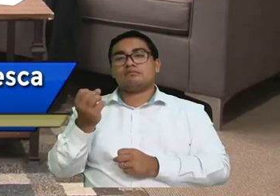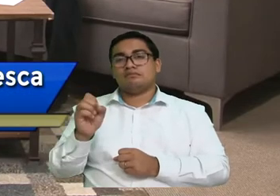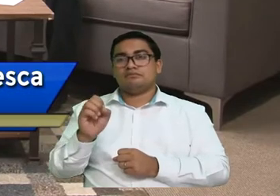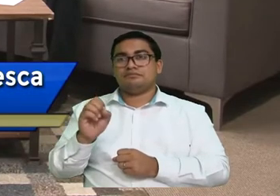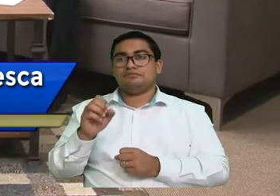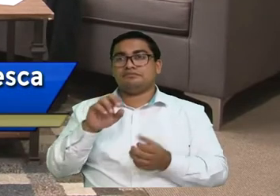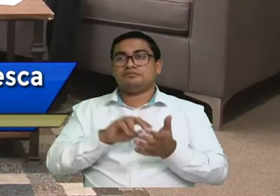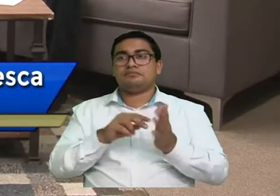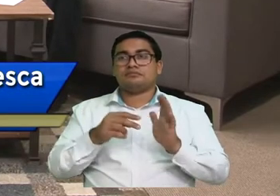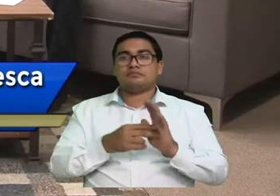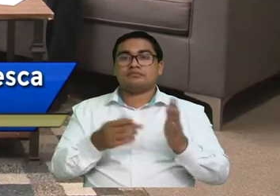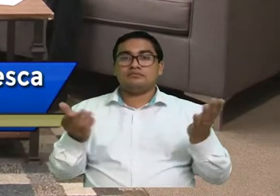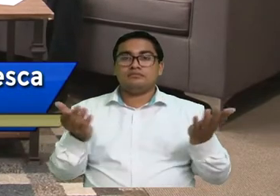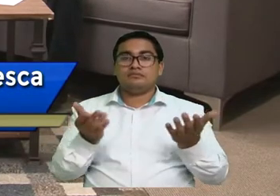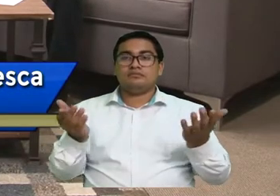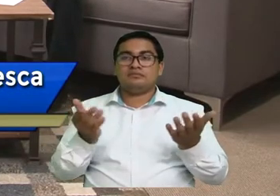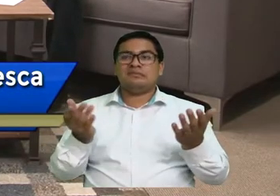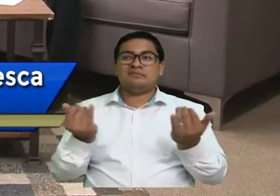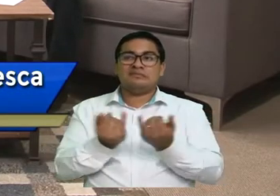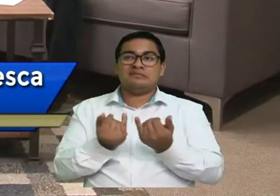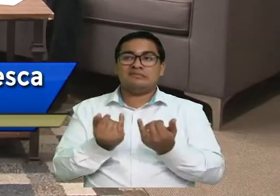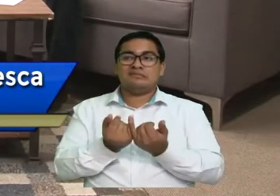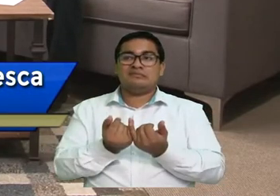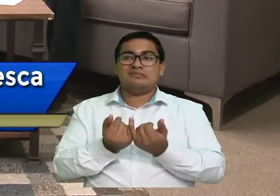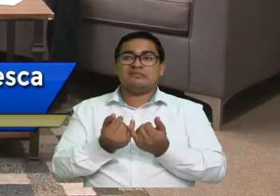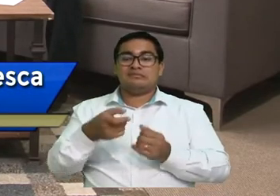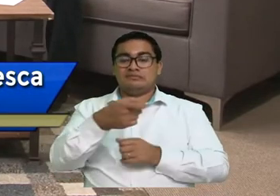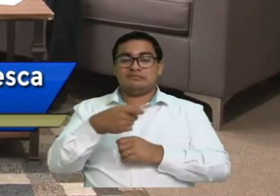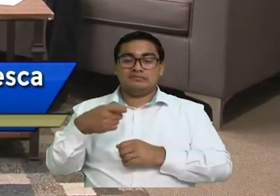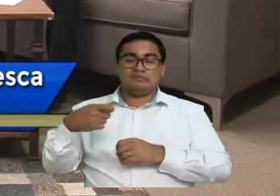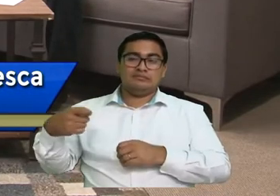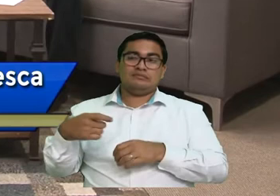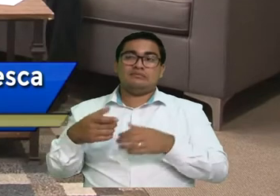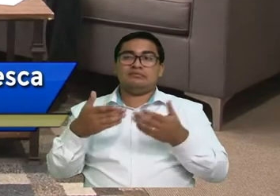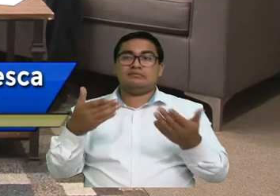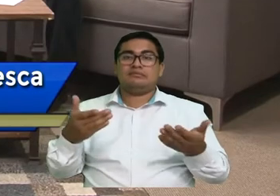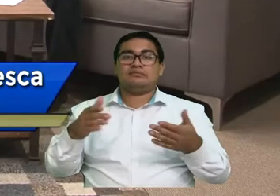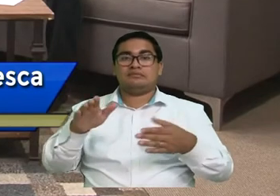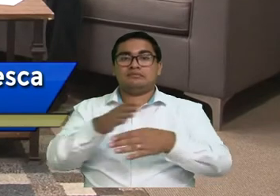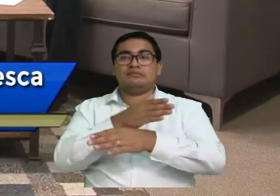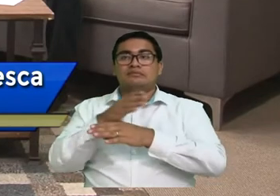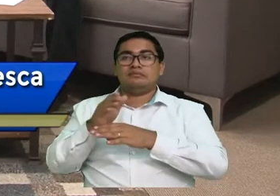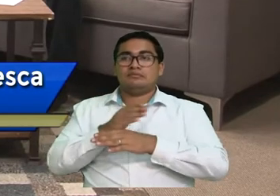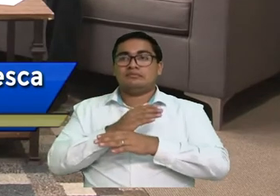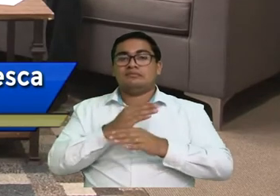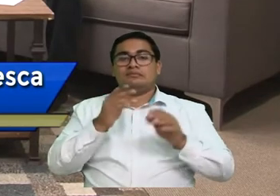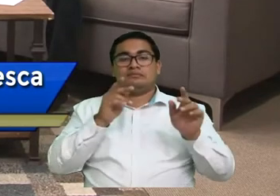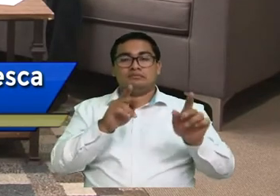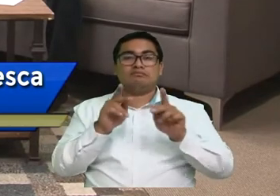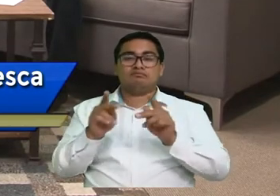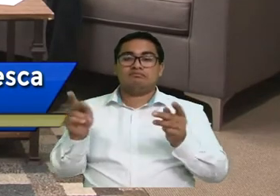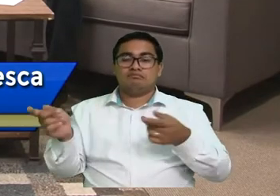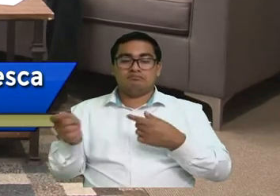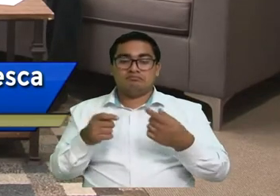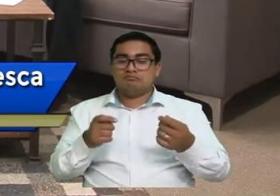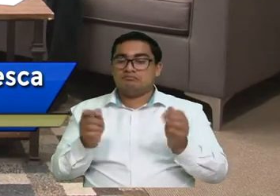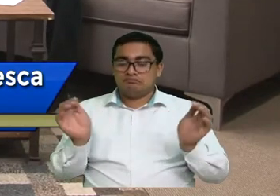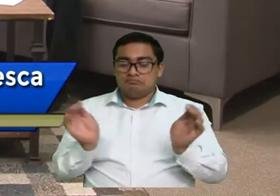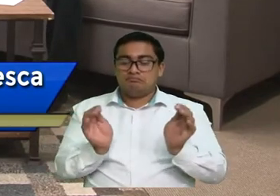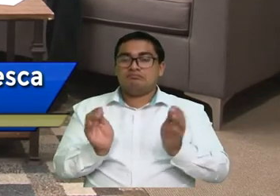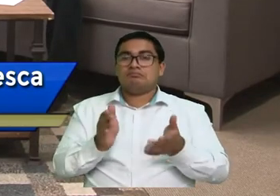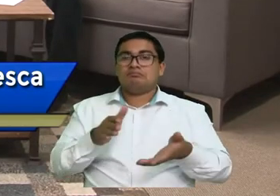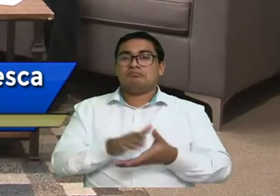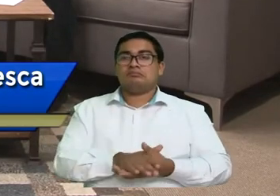solo de pargo lunarejo, también hablamos de larvas de camarones para los pequeños productores.